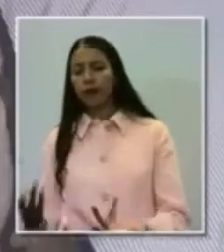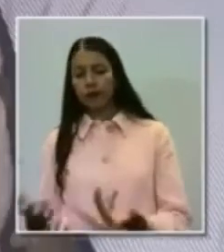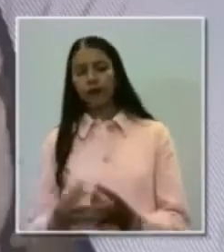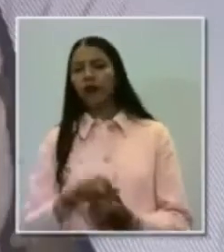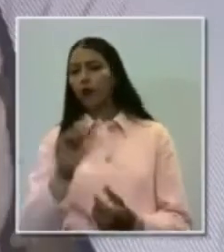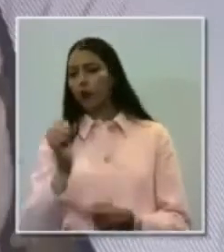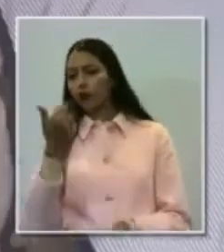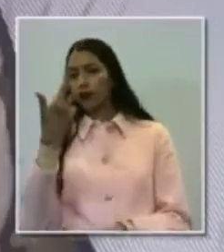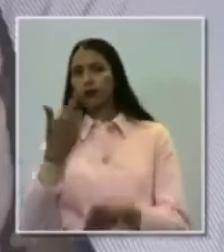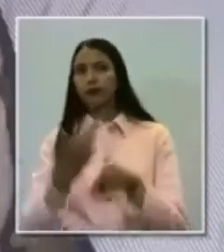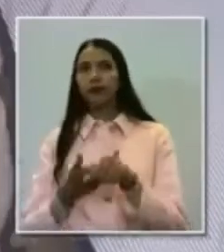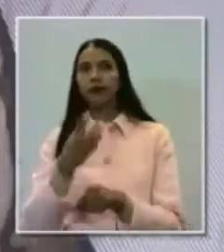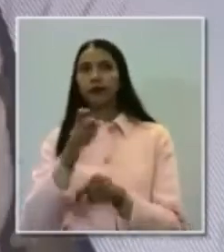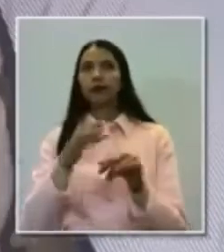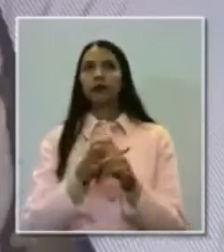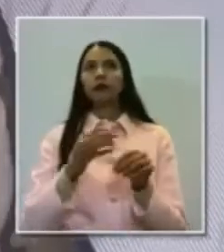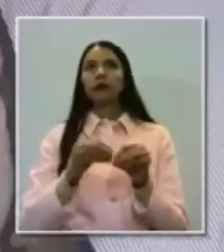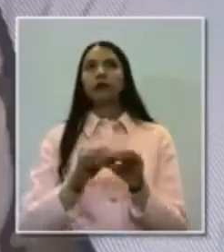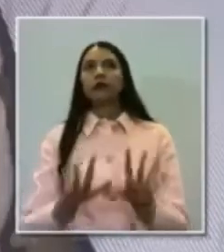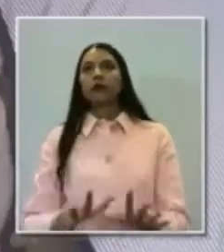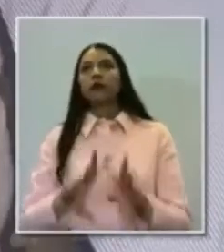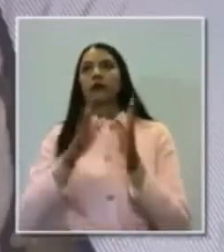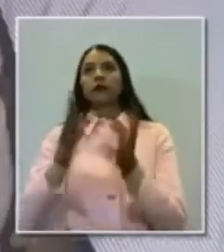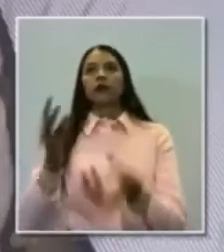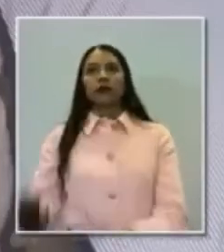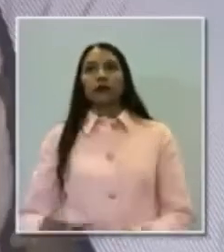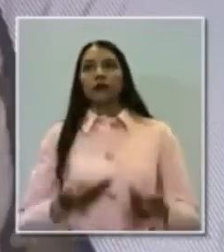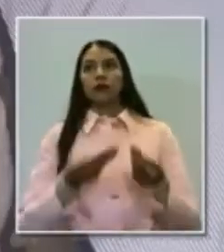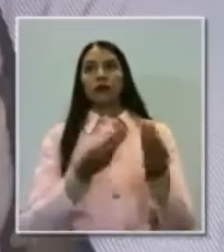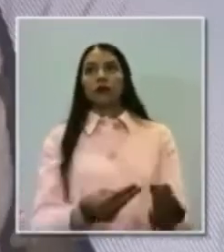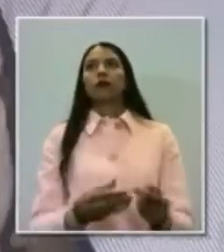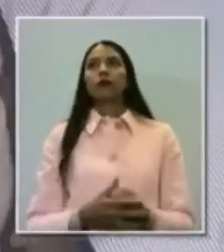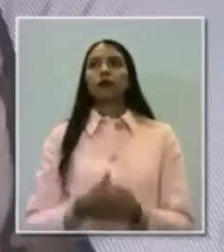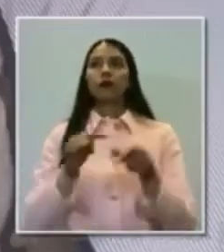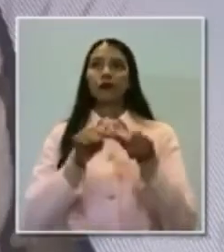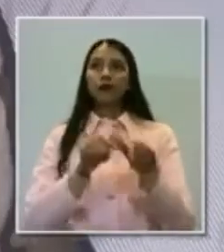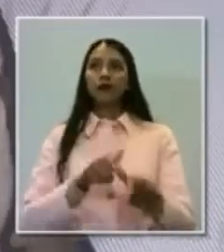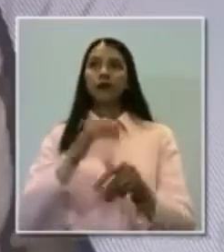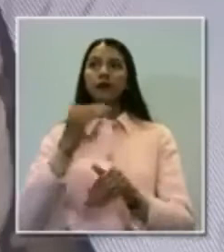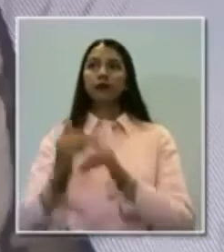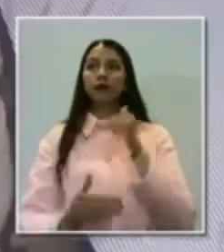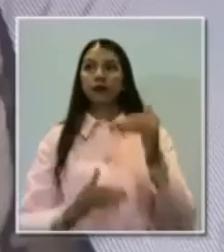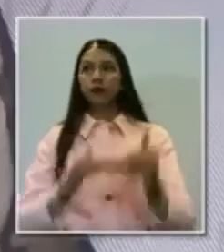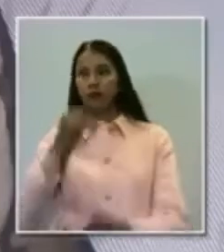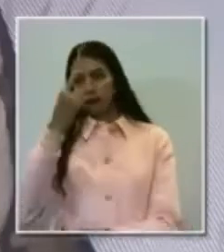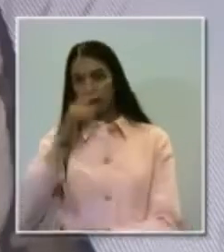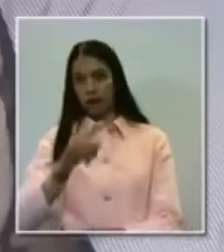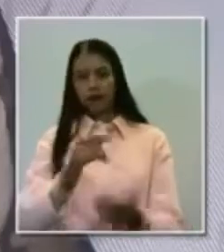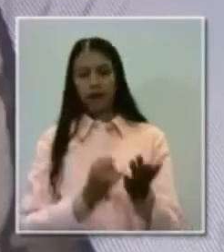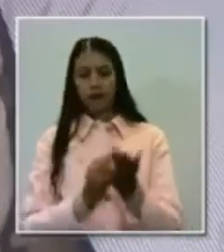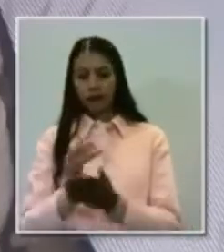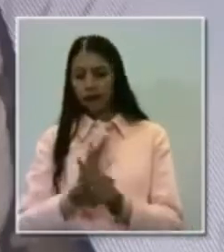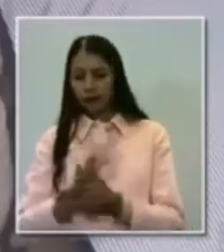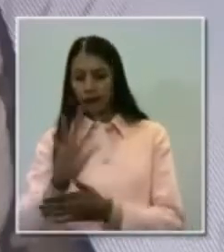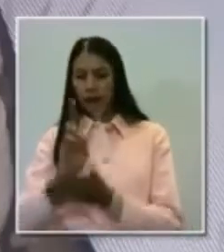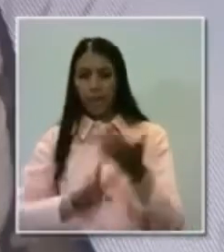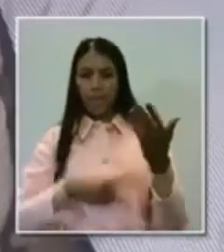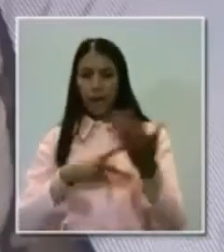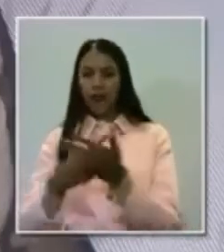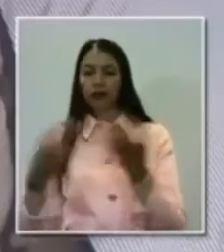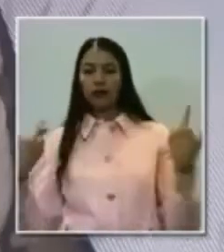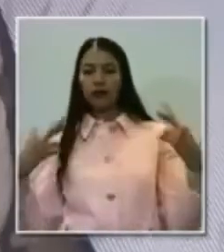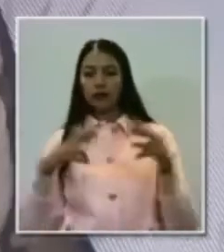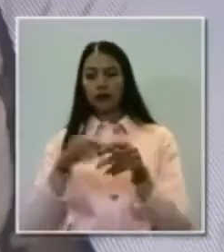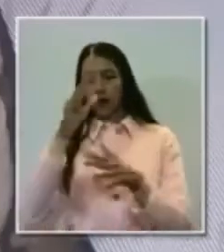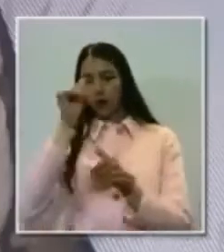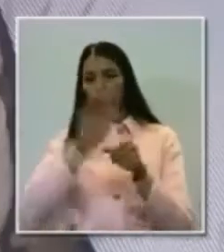que son responsables de esta información y nos la han entregado. Y seguimos avanzando para asignar las plazas docentes de acuerdo